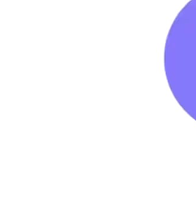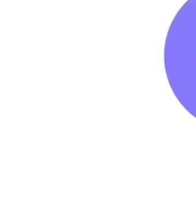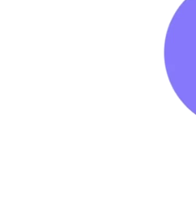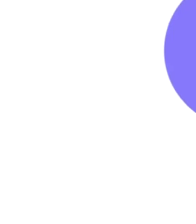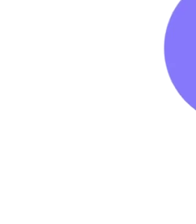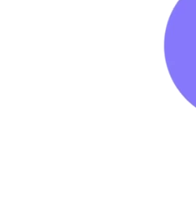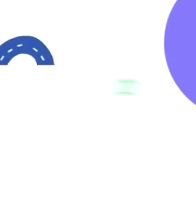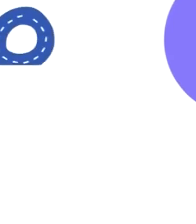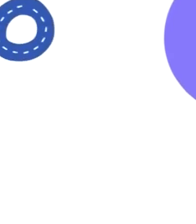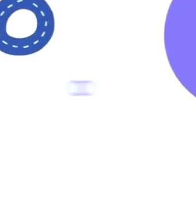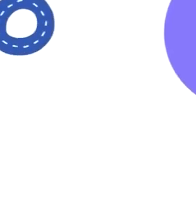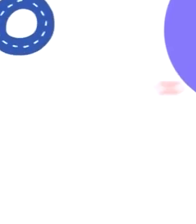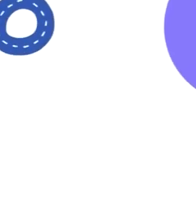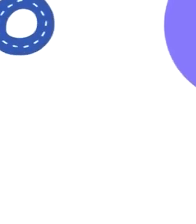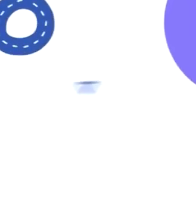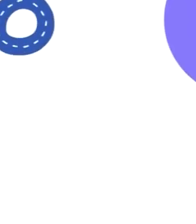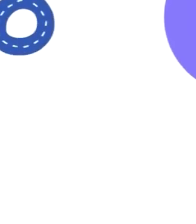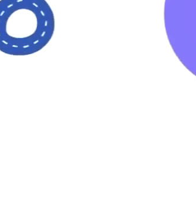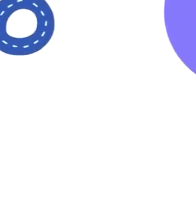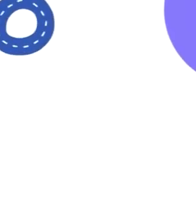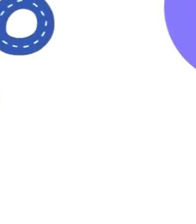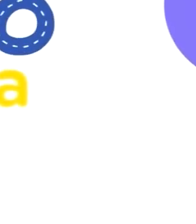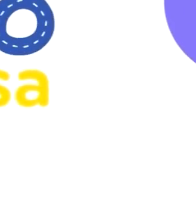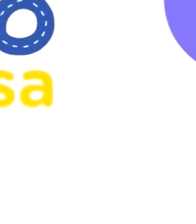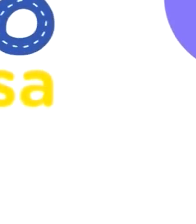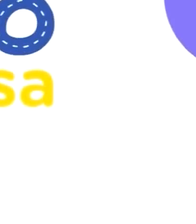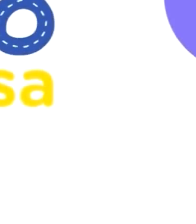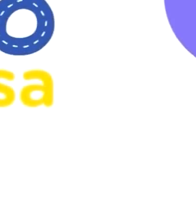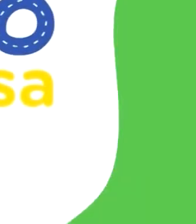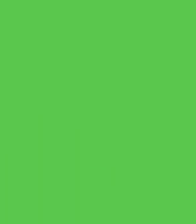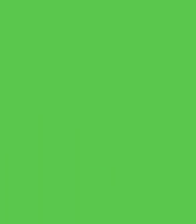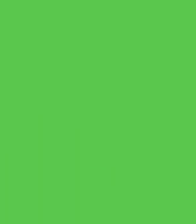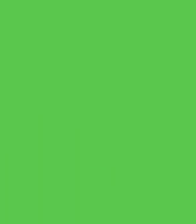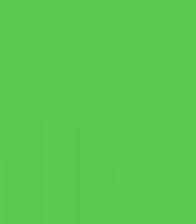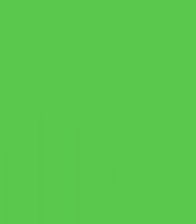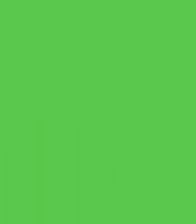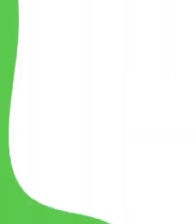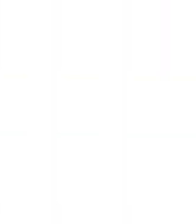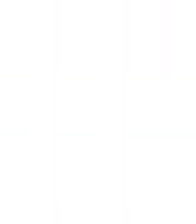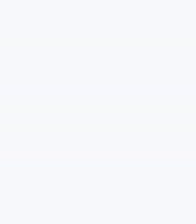casa, una iniciativa del Ministerio de Educación.